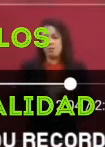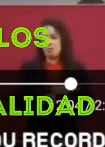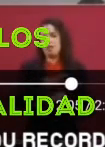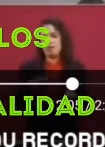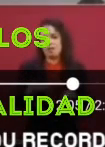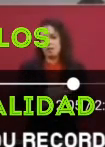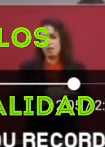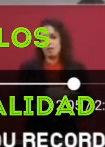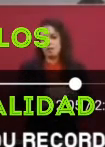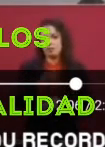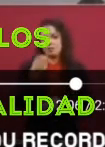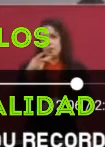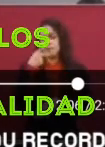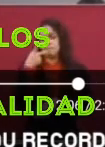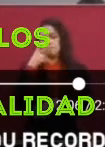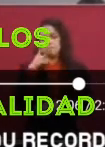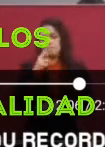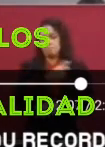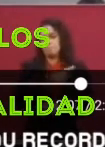sus amigos. Los otros